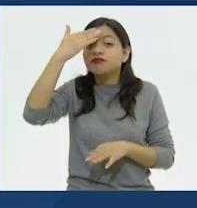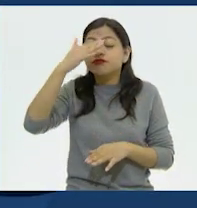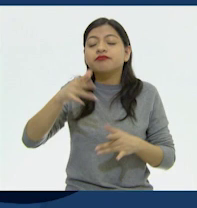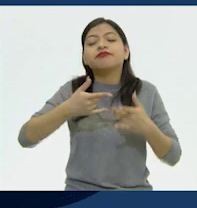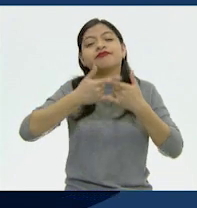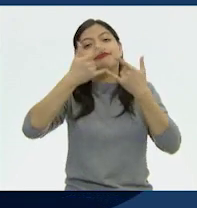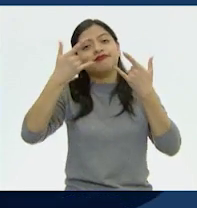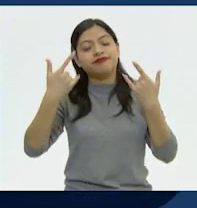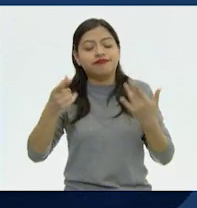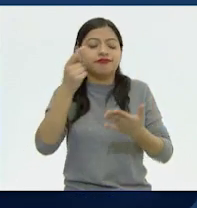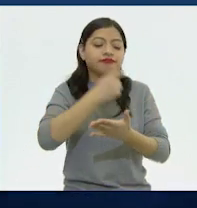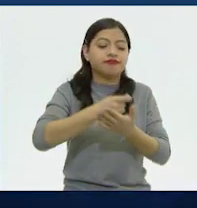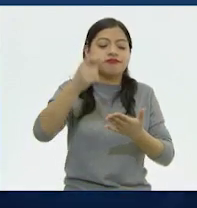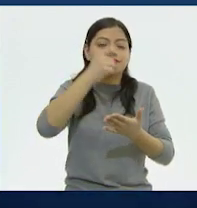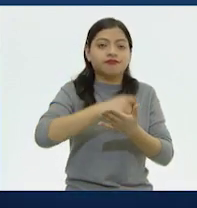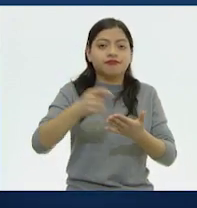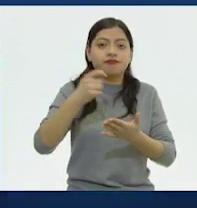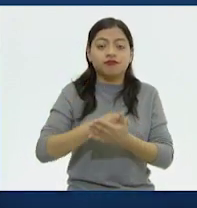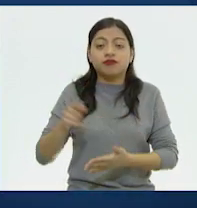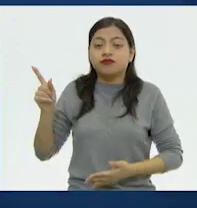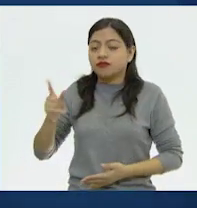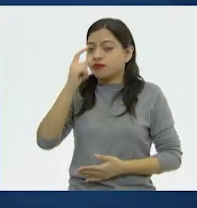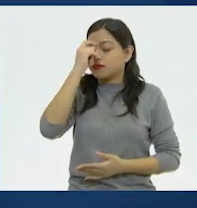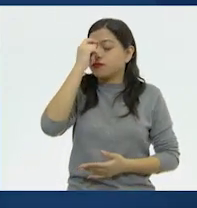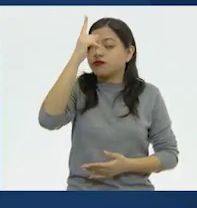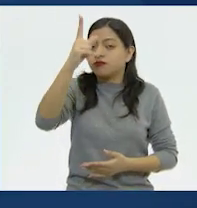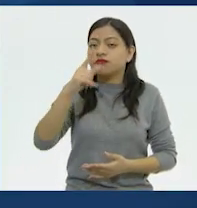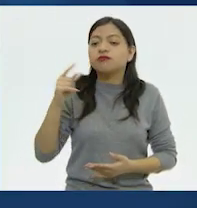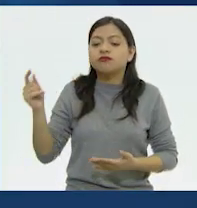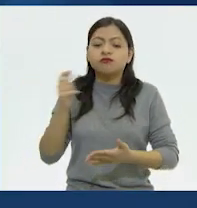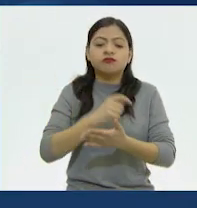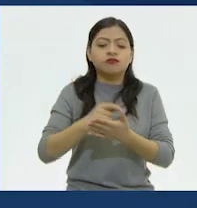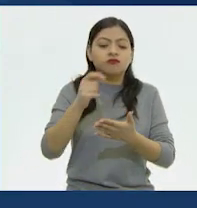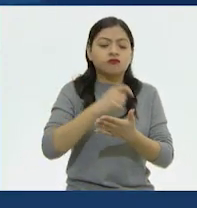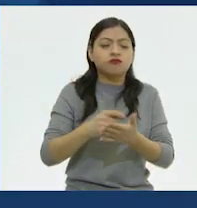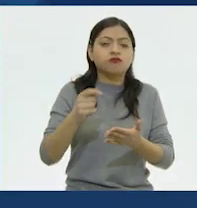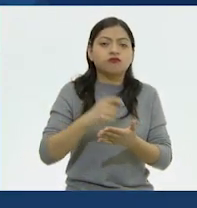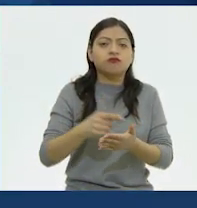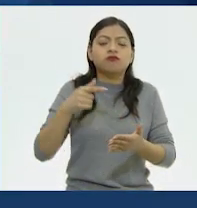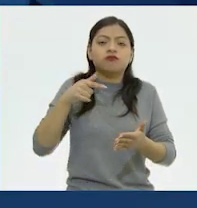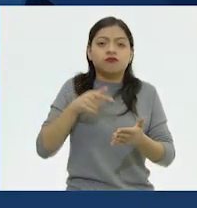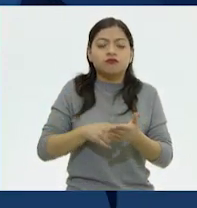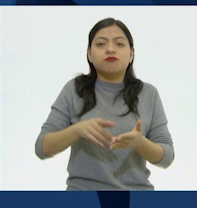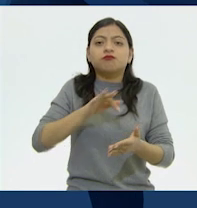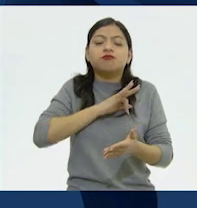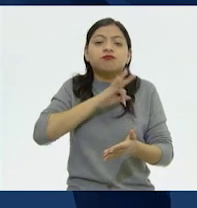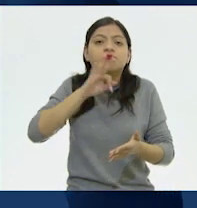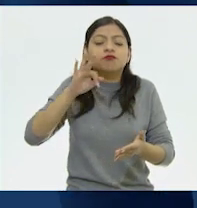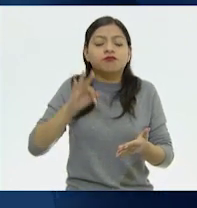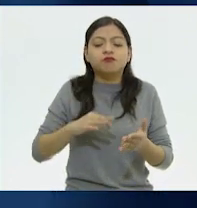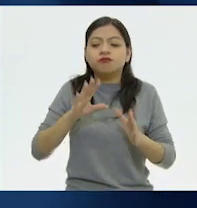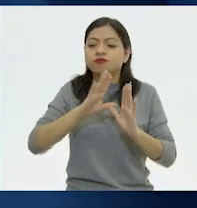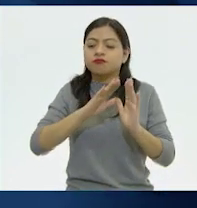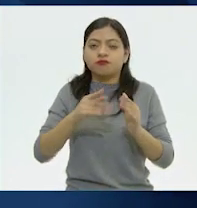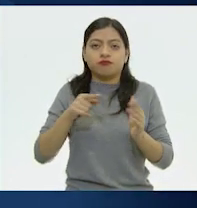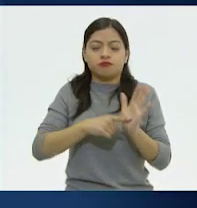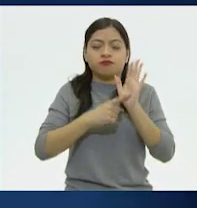autor fue esencialmente un orfebre que permitió a la literatura remontarse a dimensiones inéditas para su